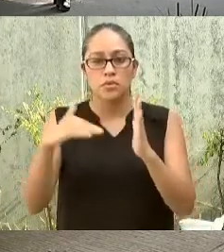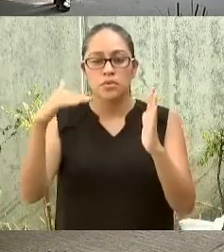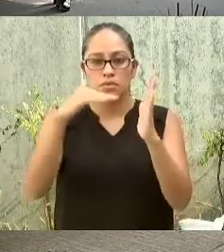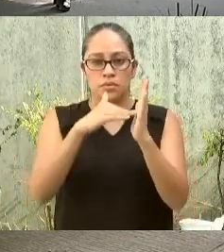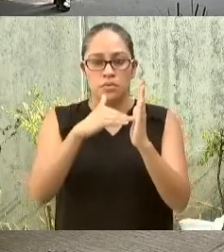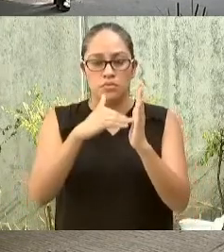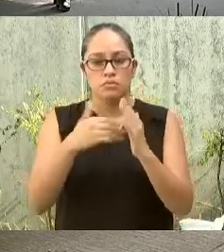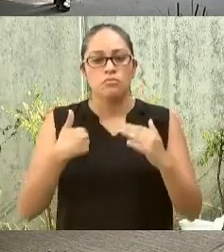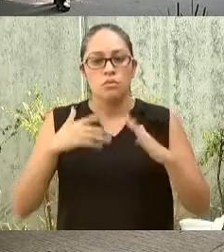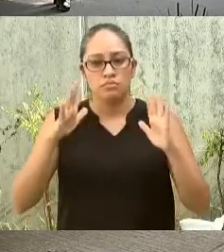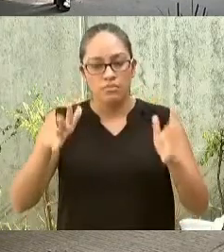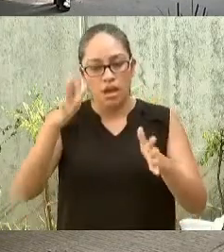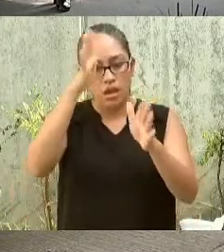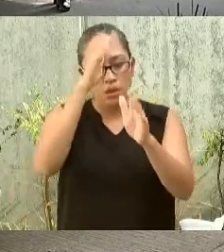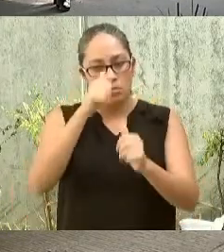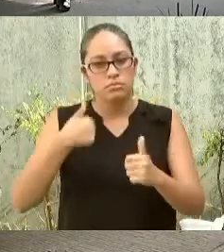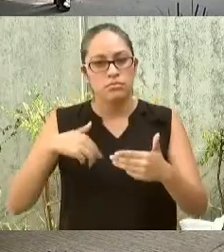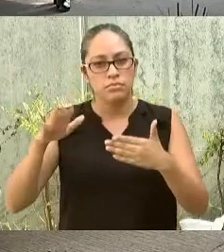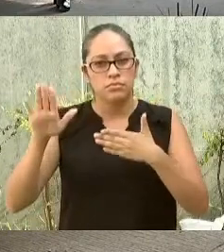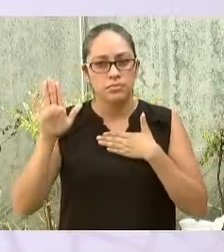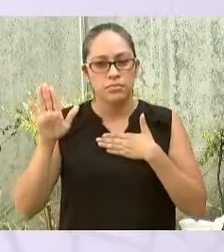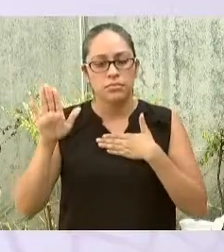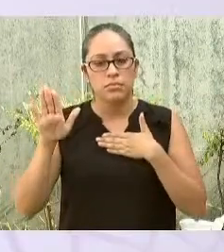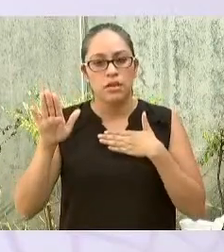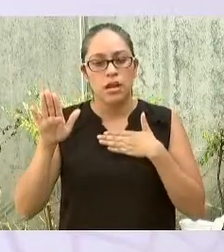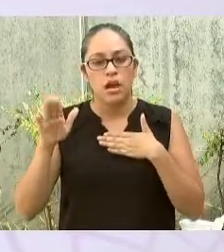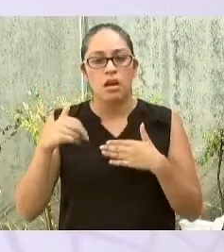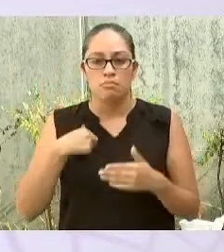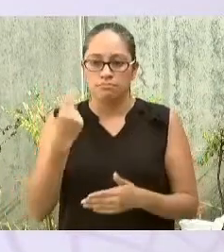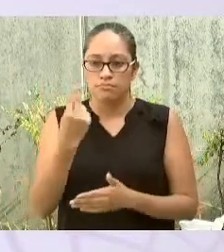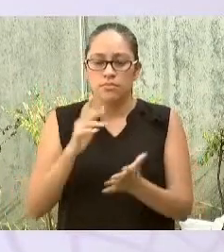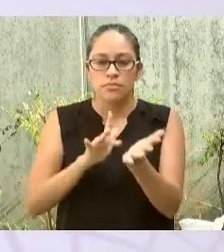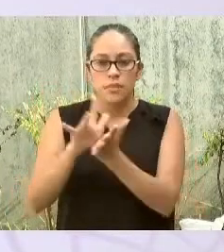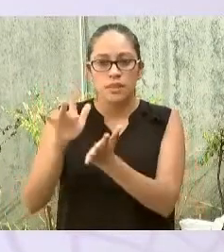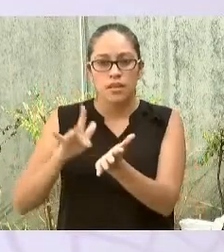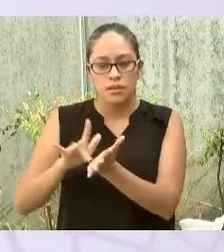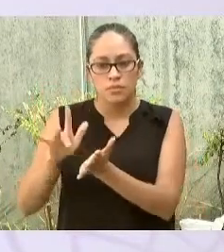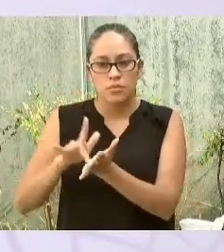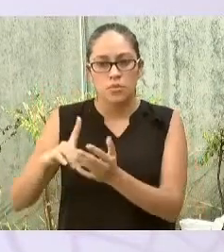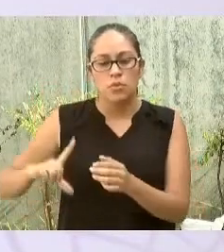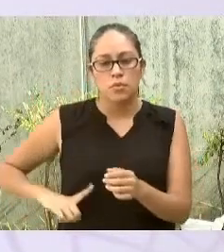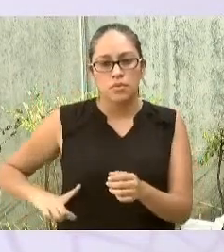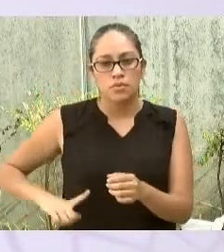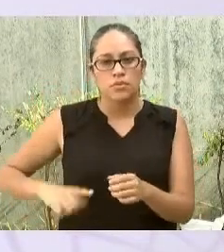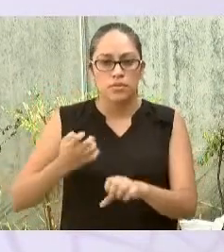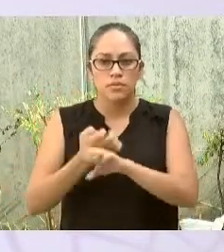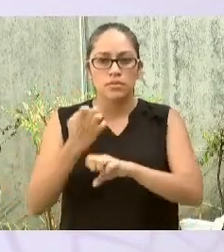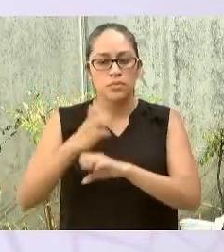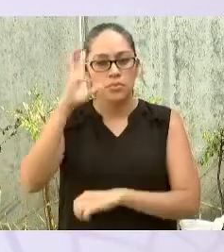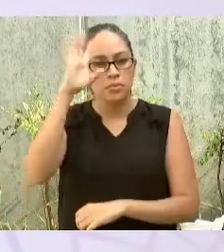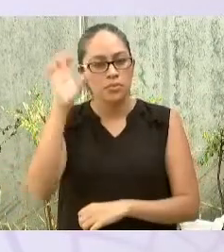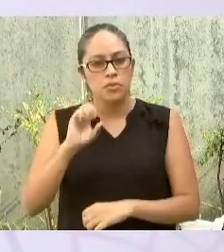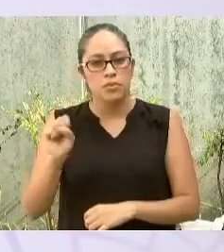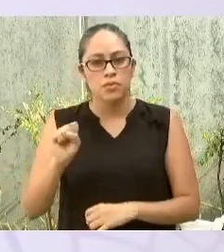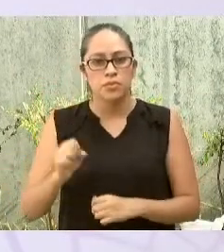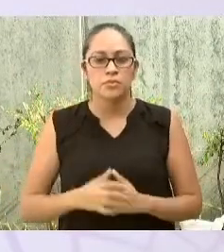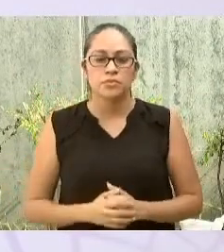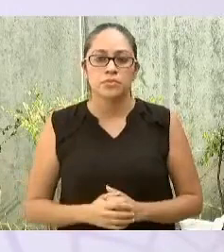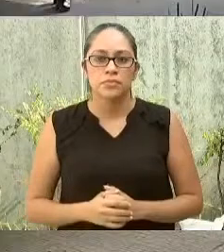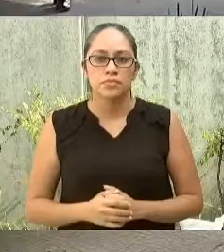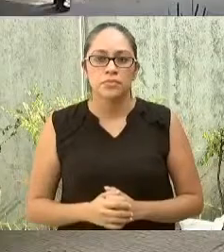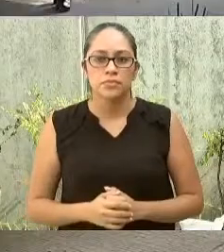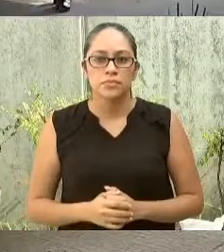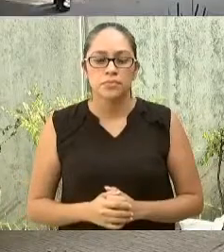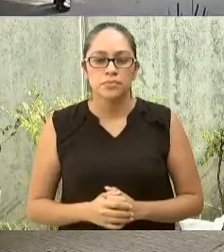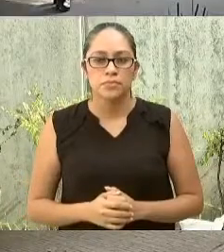el compromiso de que vamos a apoyar al gobierno del estado de Morelos para que